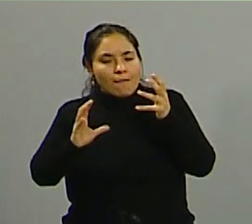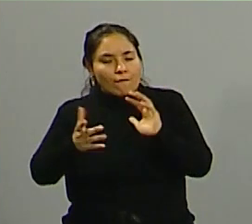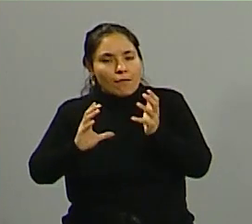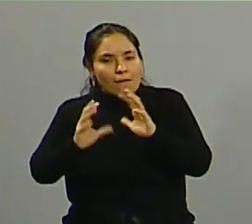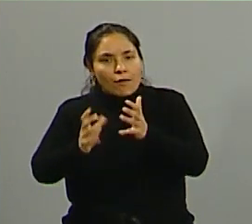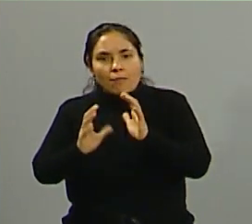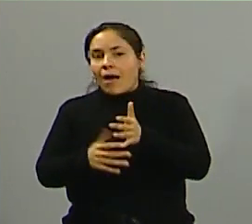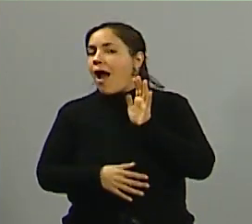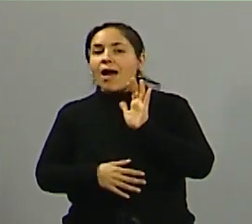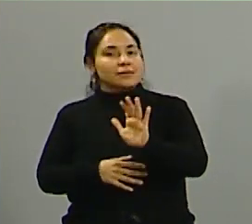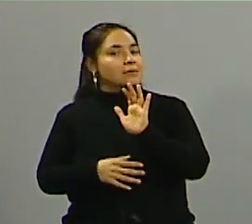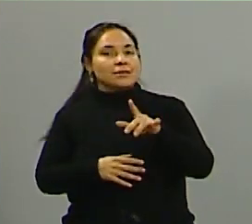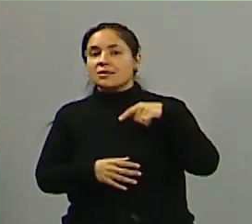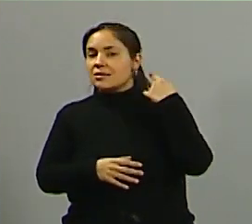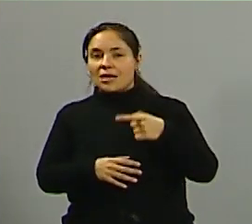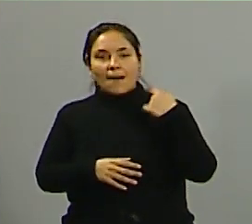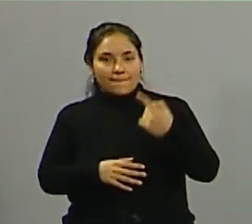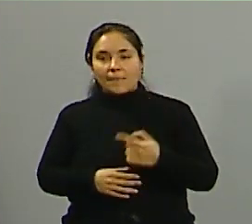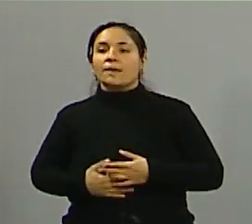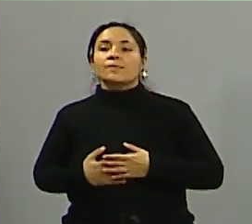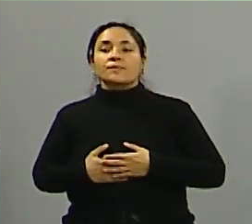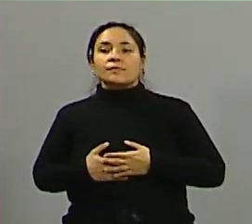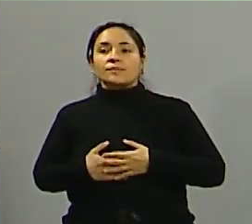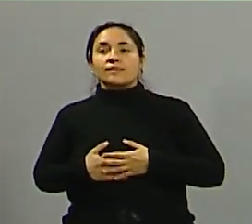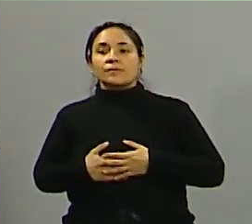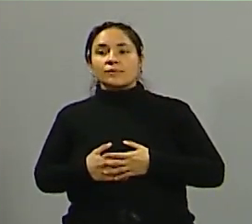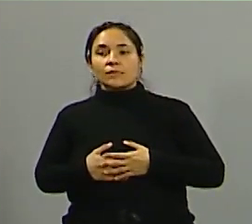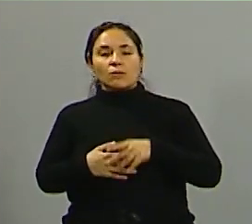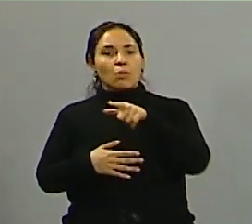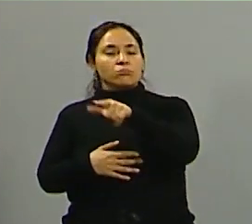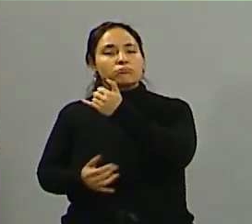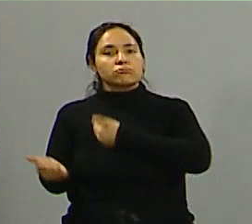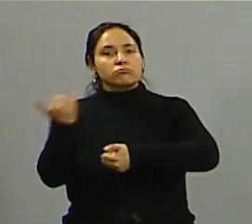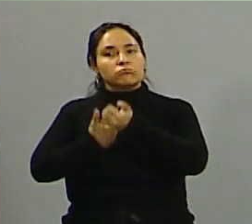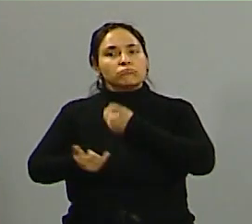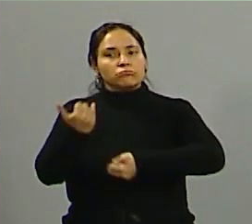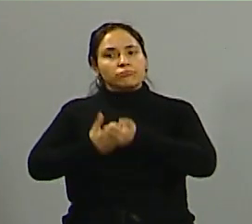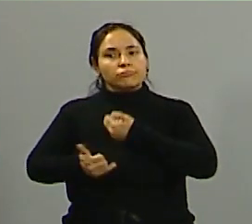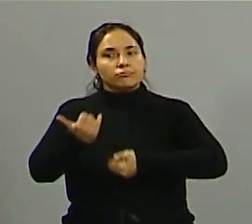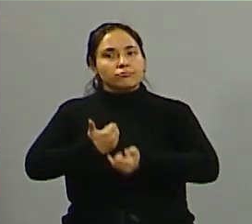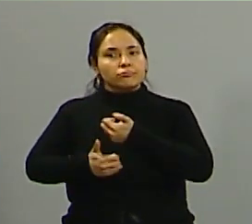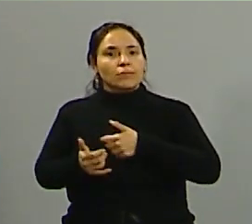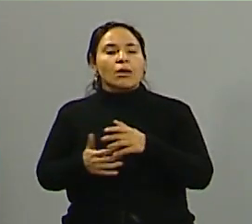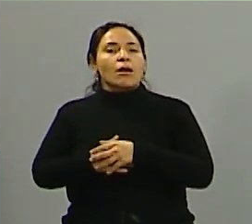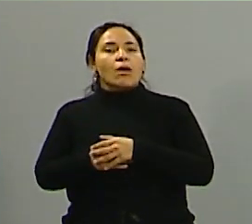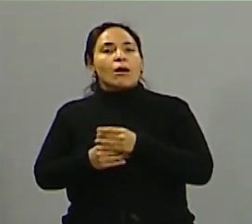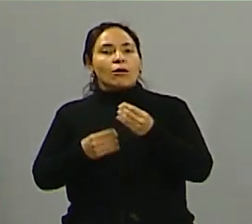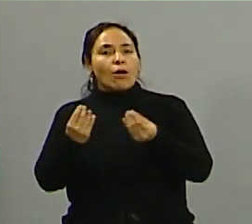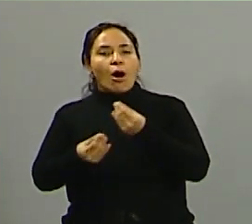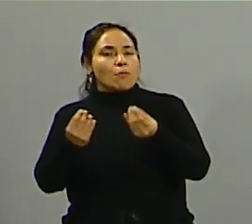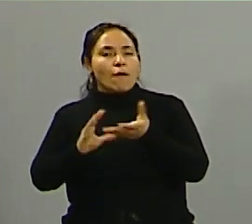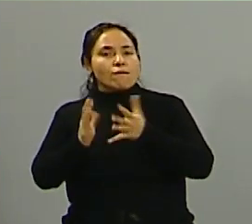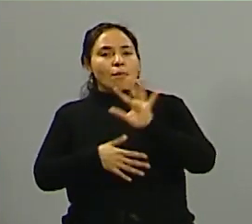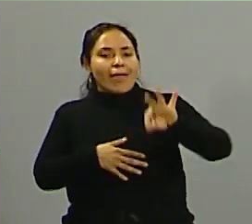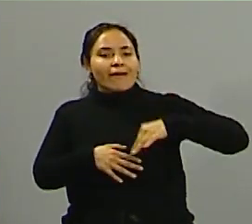los estudios históricos. Y recién hablabas de lo que fue, evidentemente, parte de cómo concebía la vida, porque